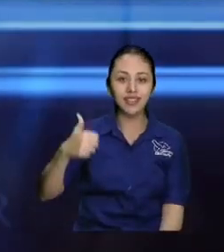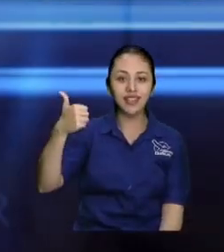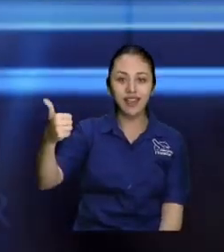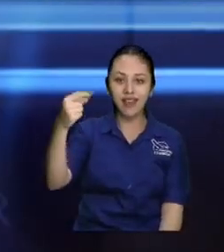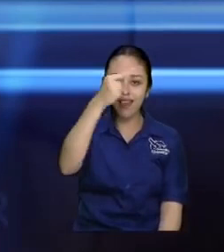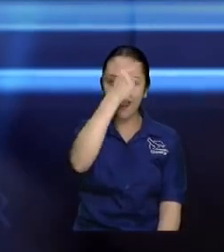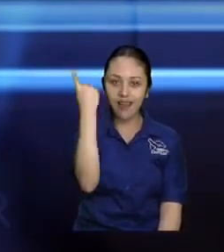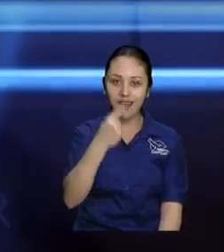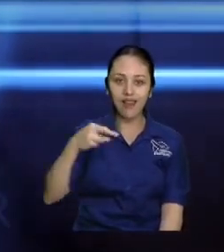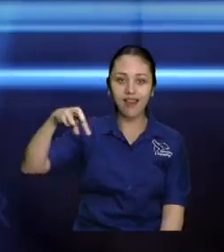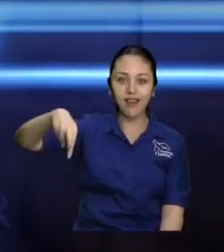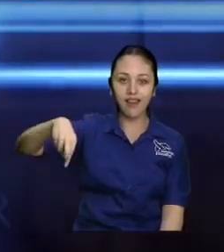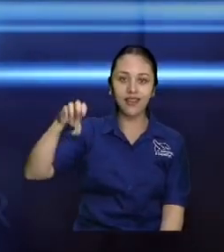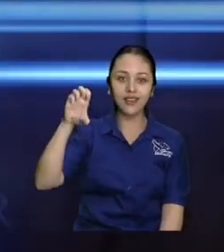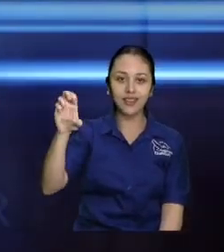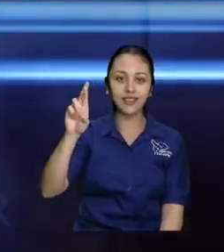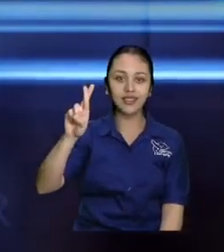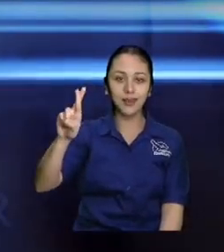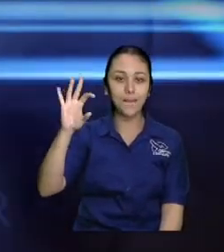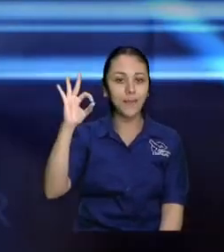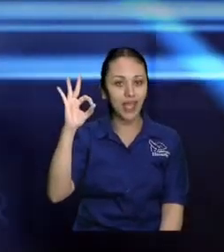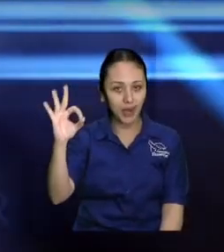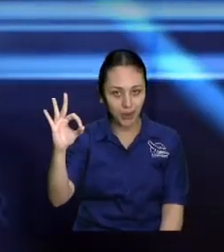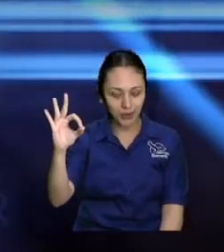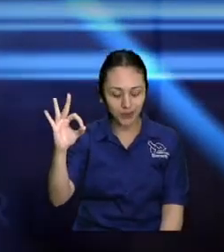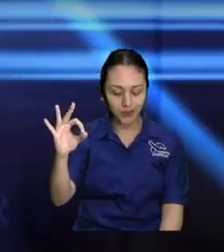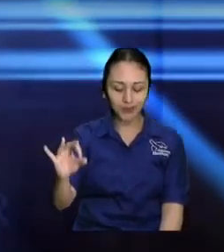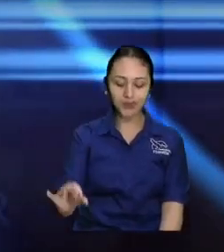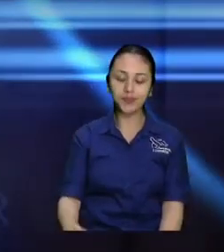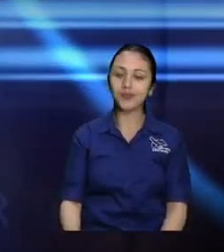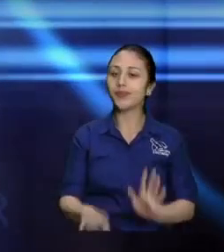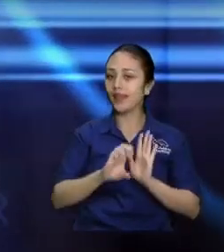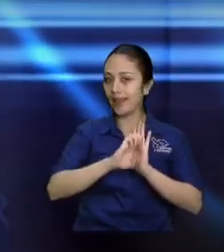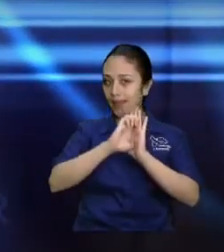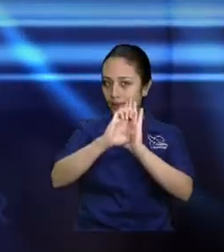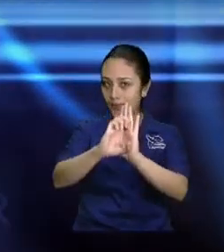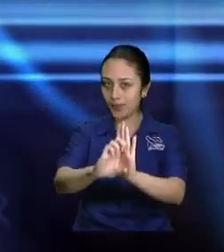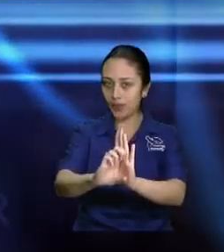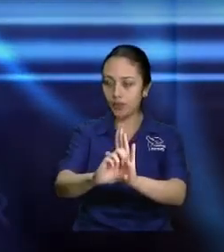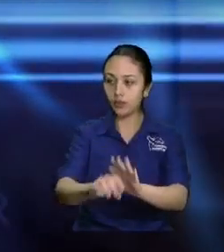ratito. Cuando alguien se ponía cilicio,